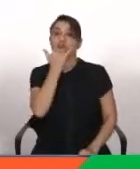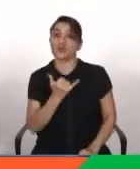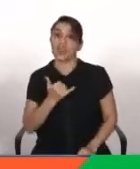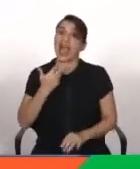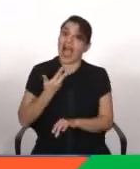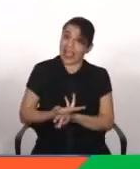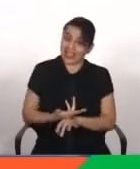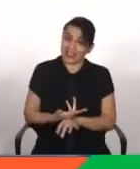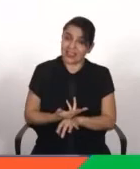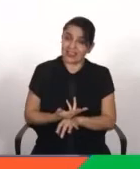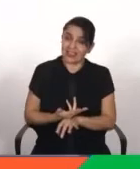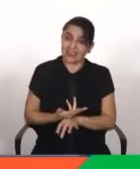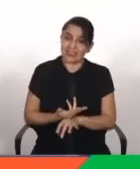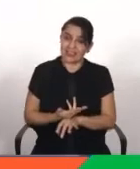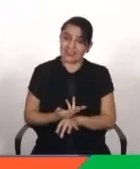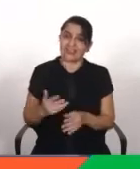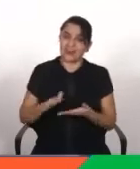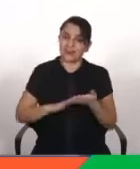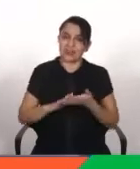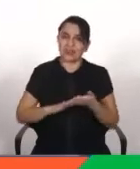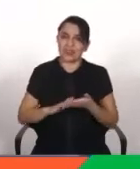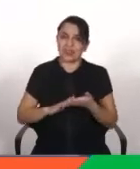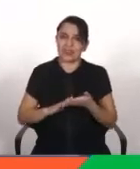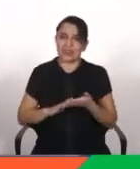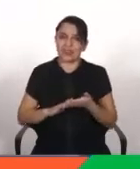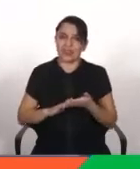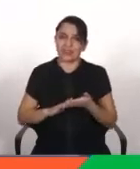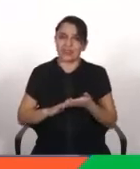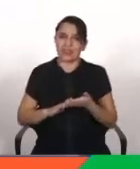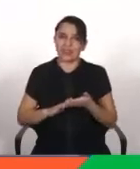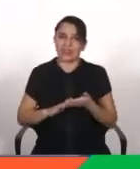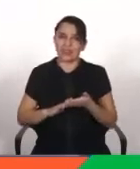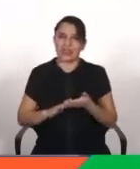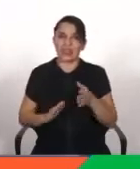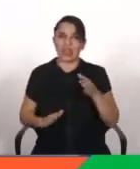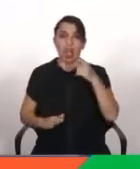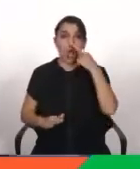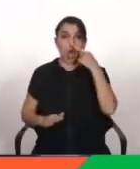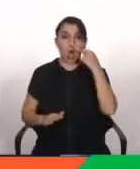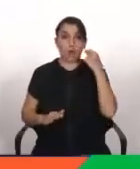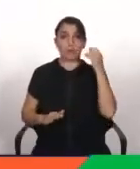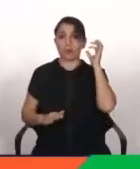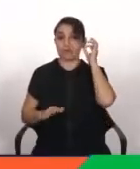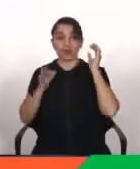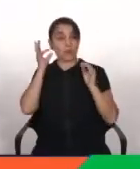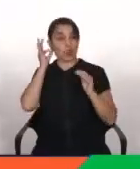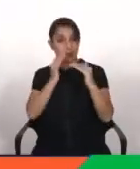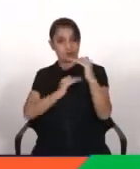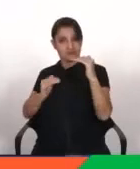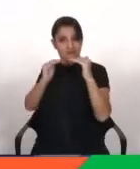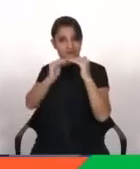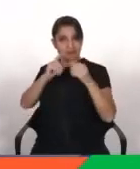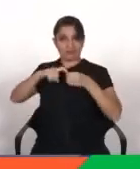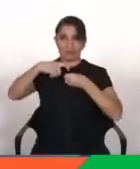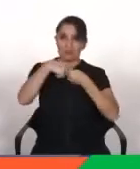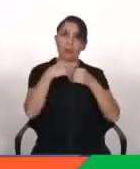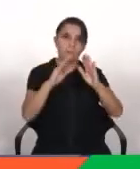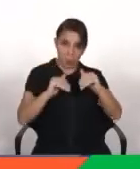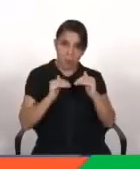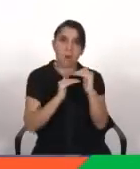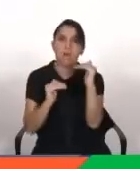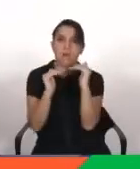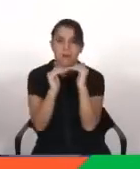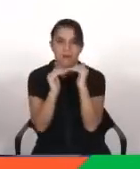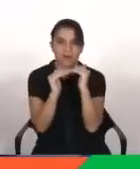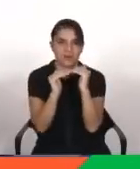tenemos, por ejemplo, equidad en la cantidad de suscriptores, que es algo que en